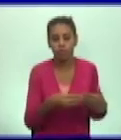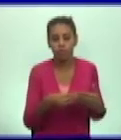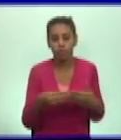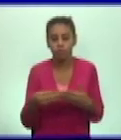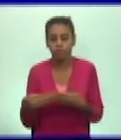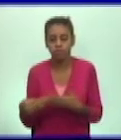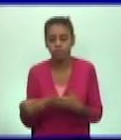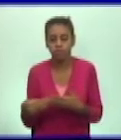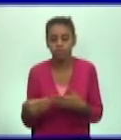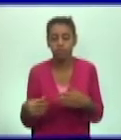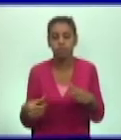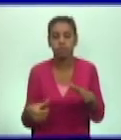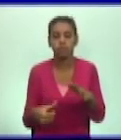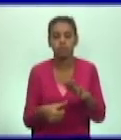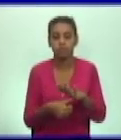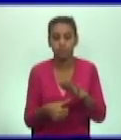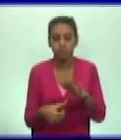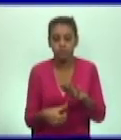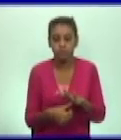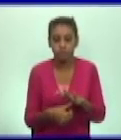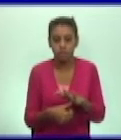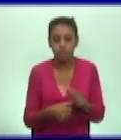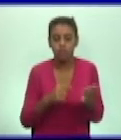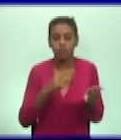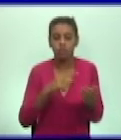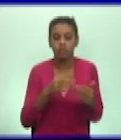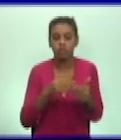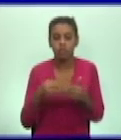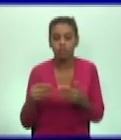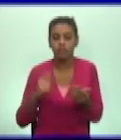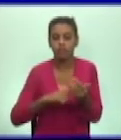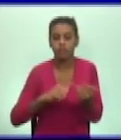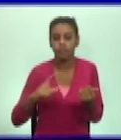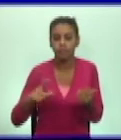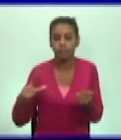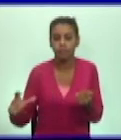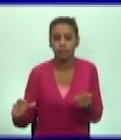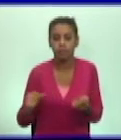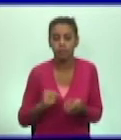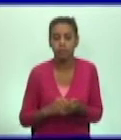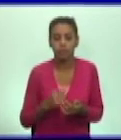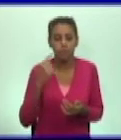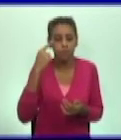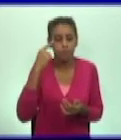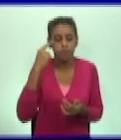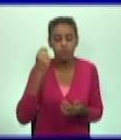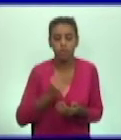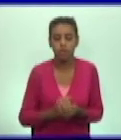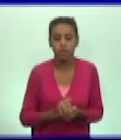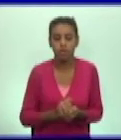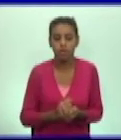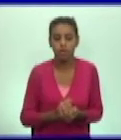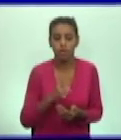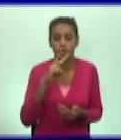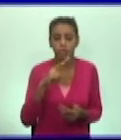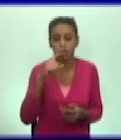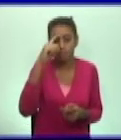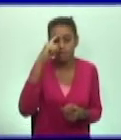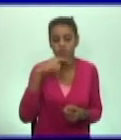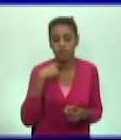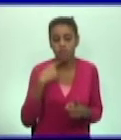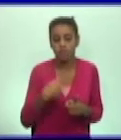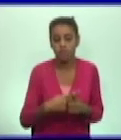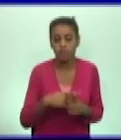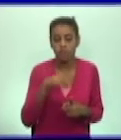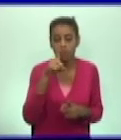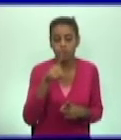revolución de Ho Chi Minh, el líder del partido de Ho Chi Minh, de Vietnam, perdón. El 2 de